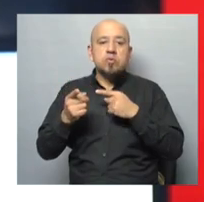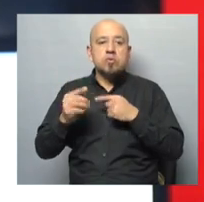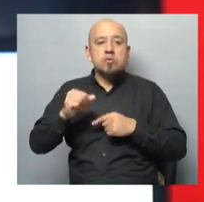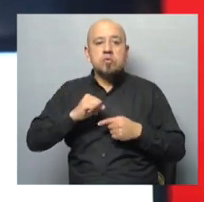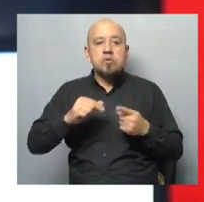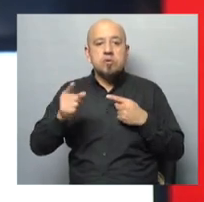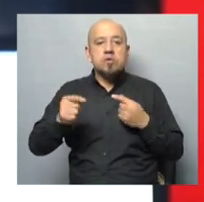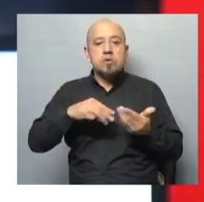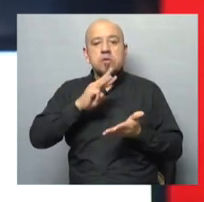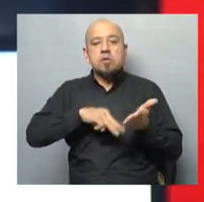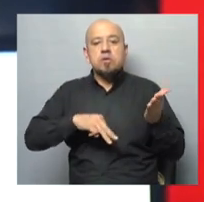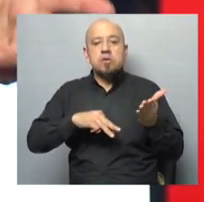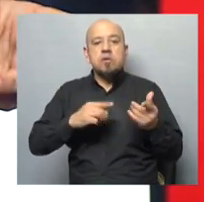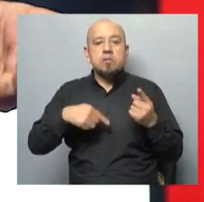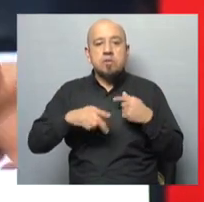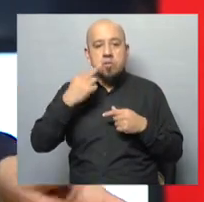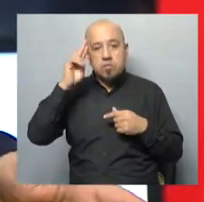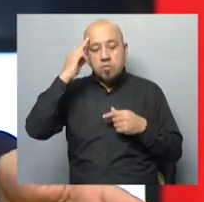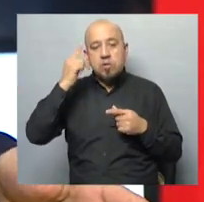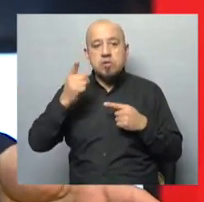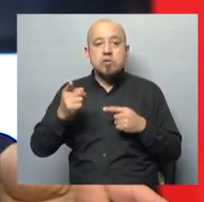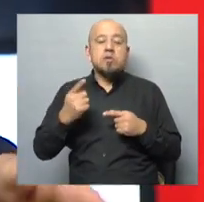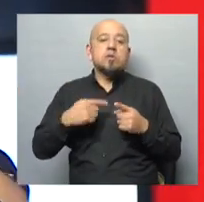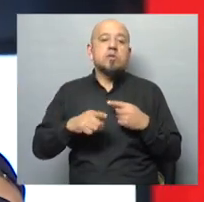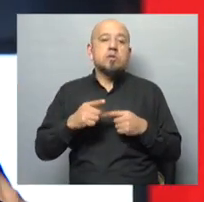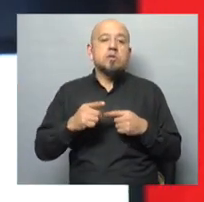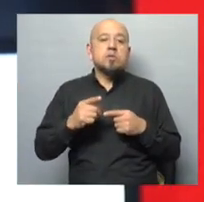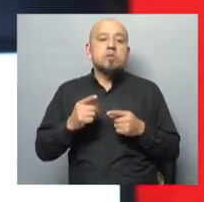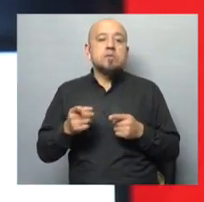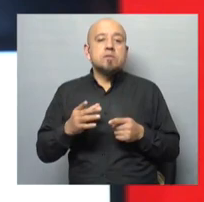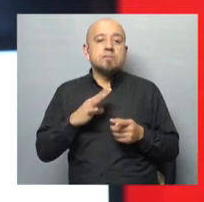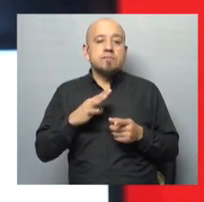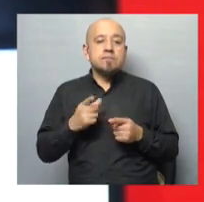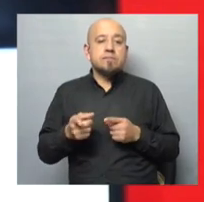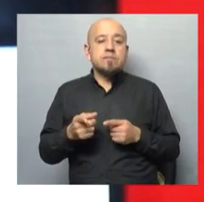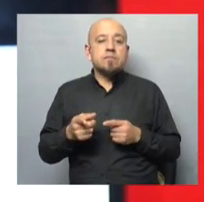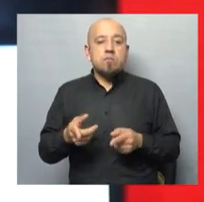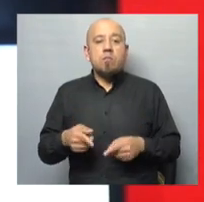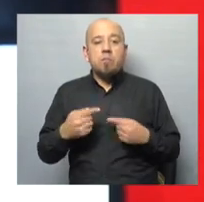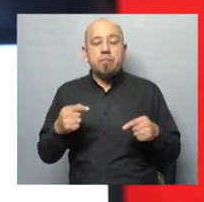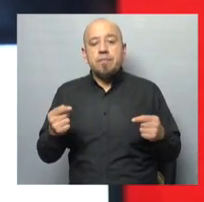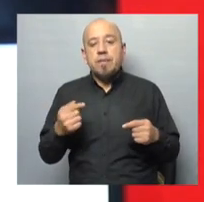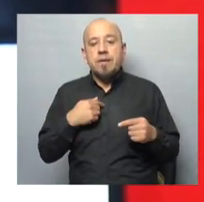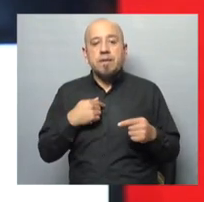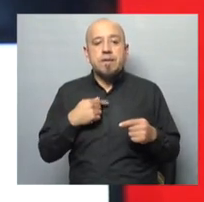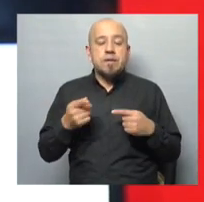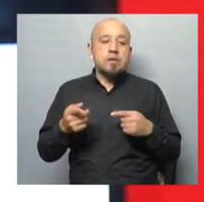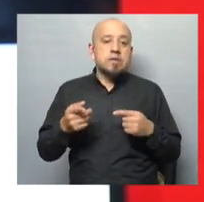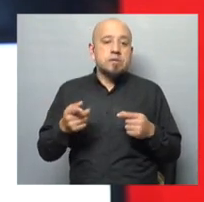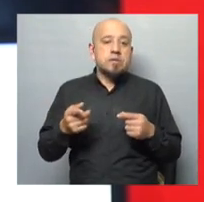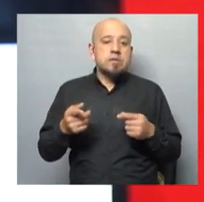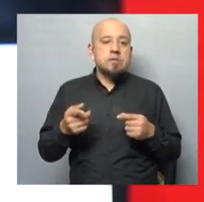lo hizo el barcelona sí pero el uruguayo y nos pasa un poco eso esa cosa a mí también me pasa lo mismo que me